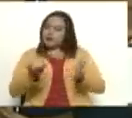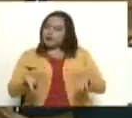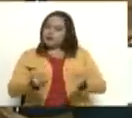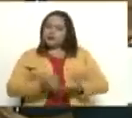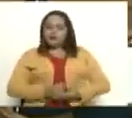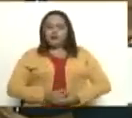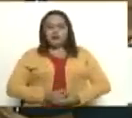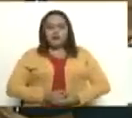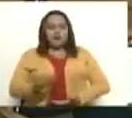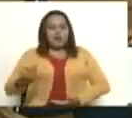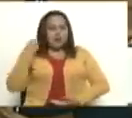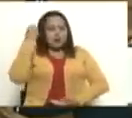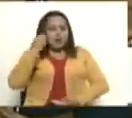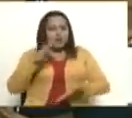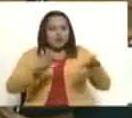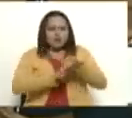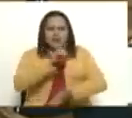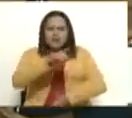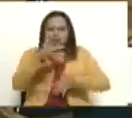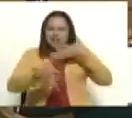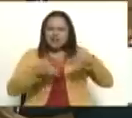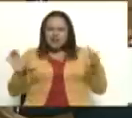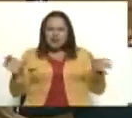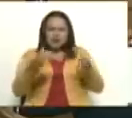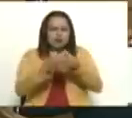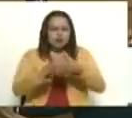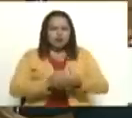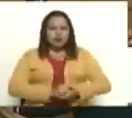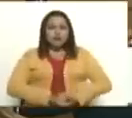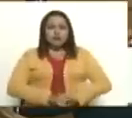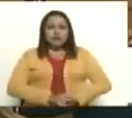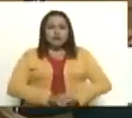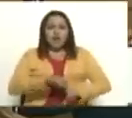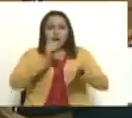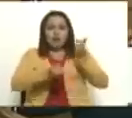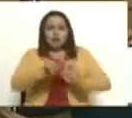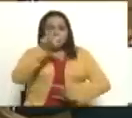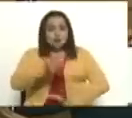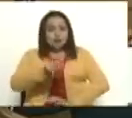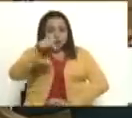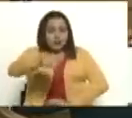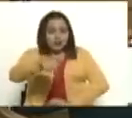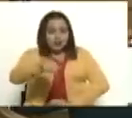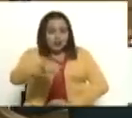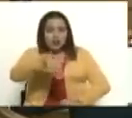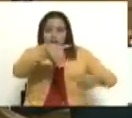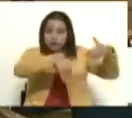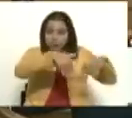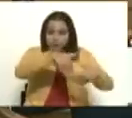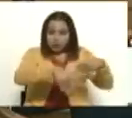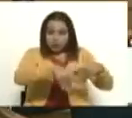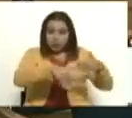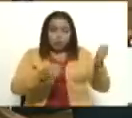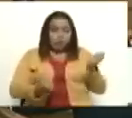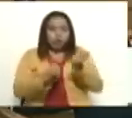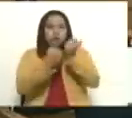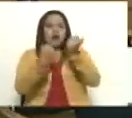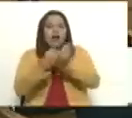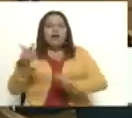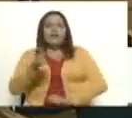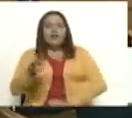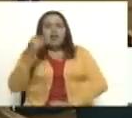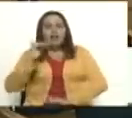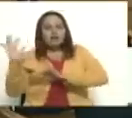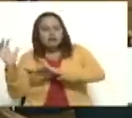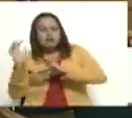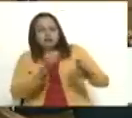¿Qué opinaban de este orden del día? ¿Alguien estuvo aquí y votó a favor de que Venezuela fuera